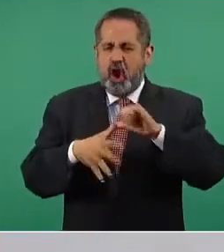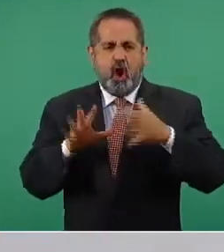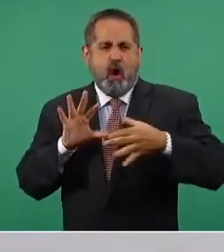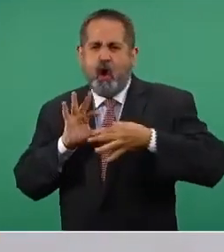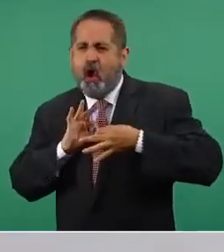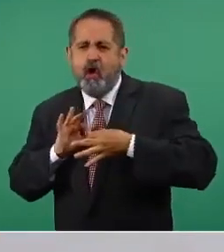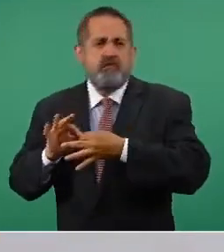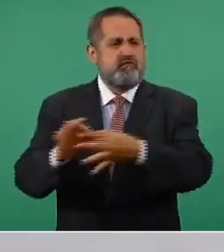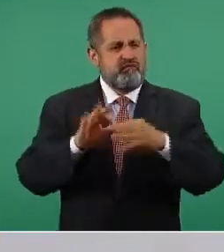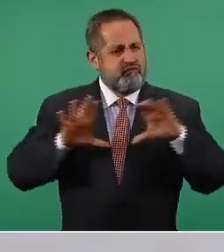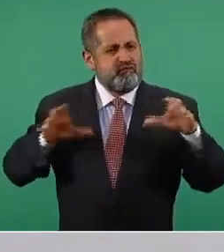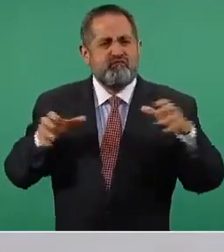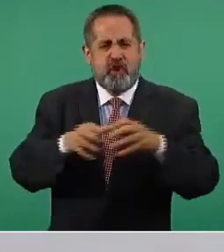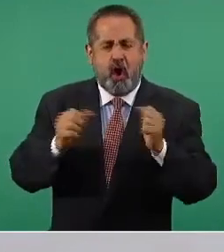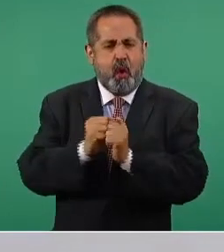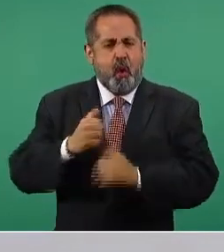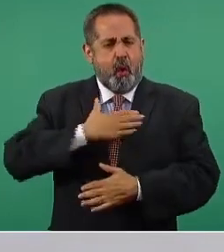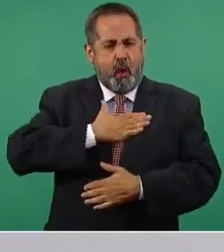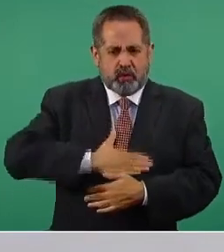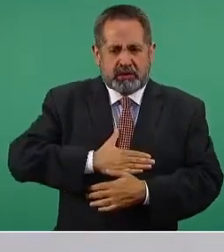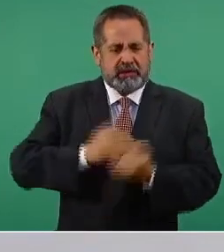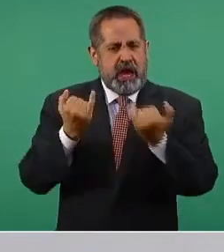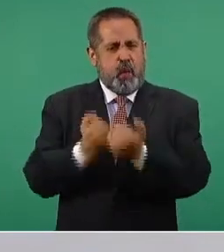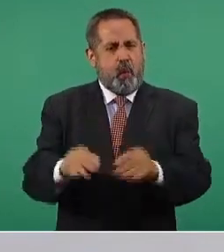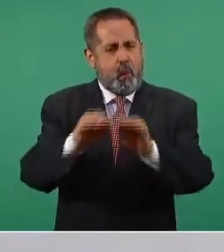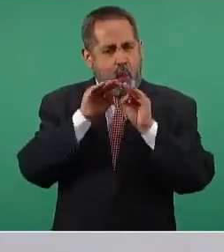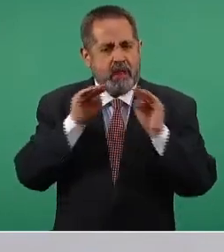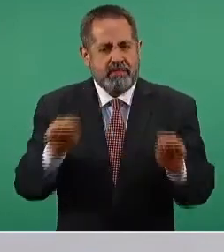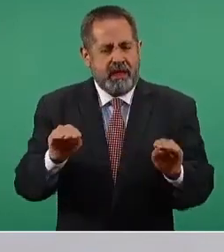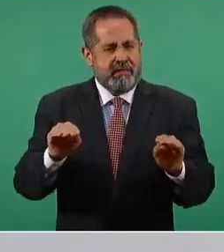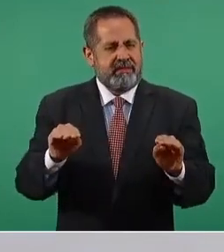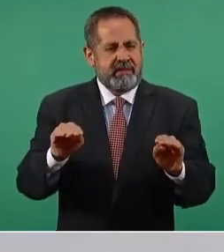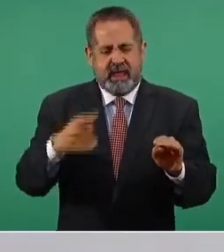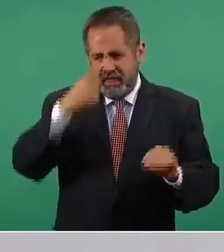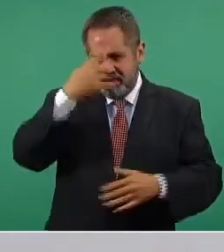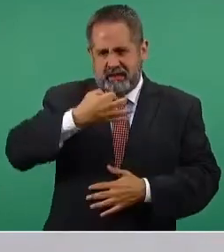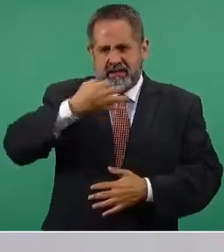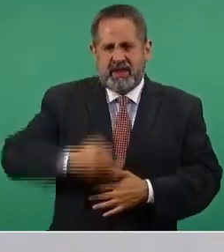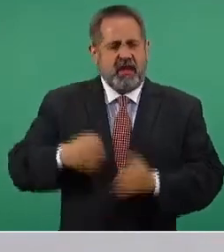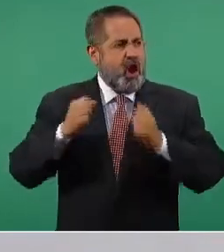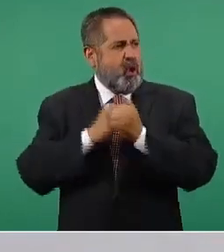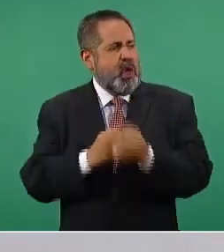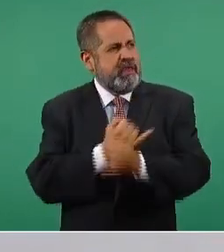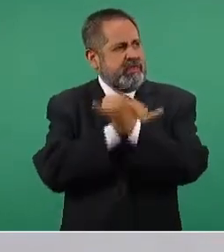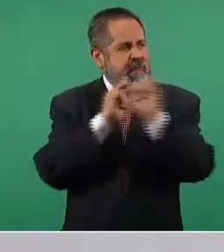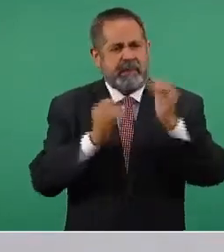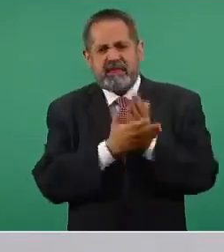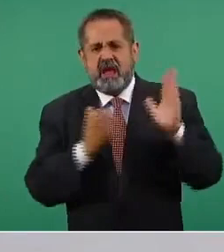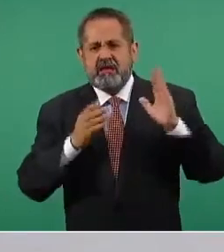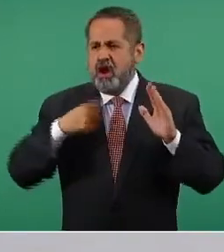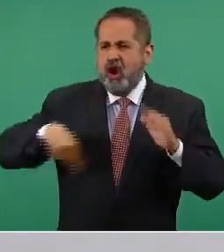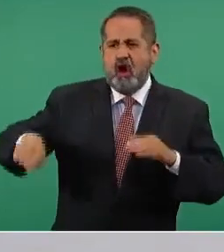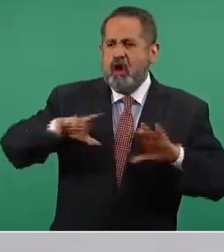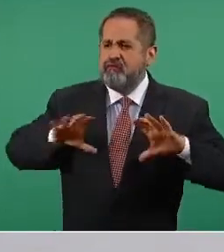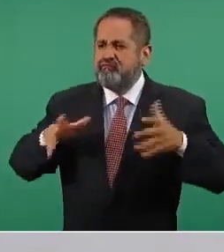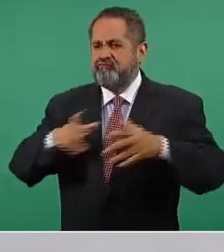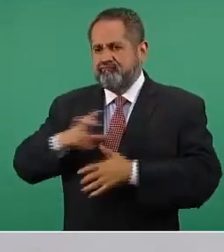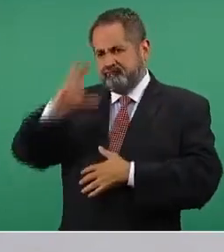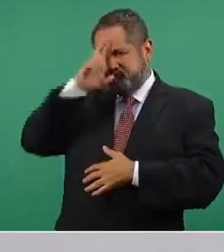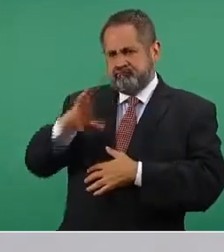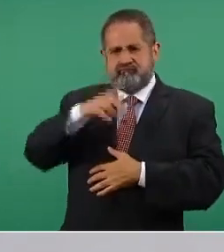unida, basada en la justicia, en la igualdad, la dignidad y la independencia que todo nuestro pueblo